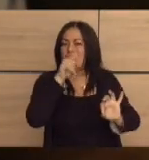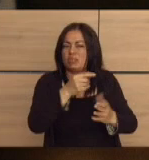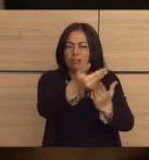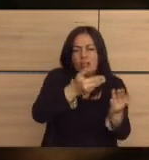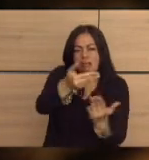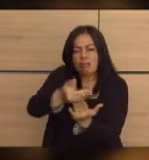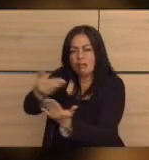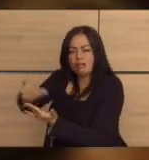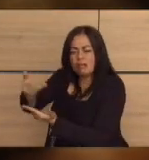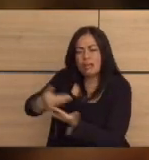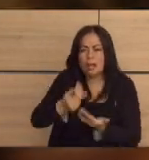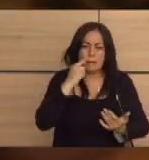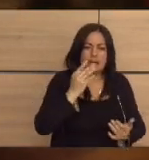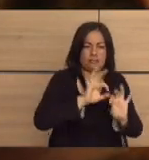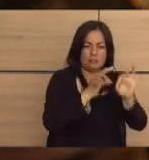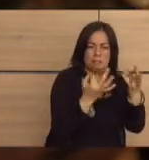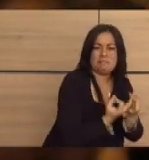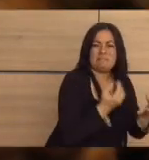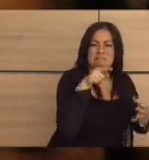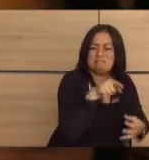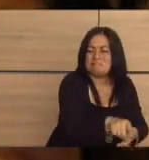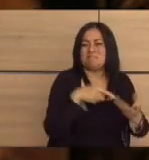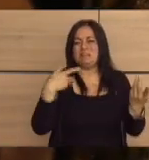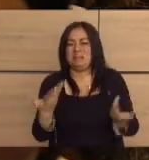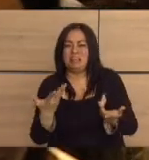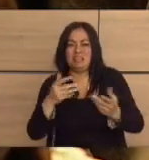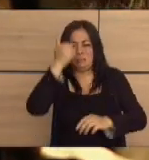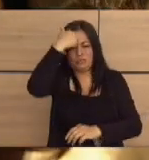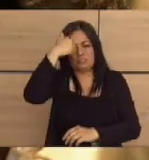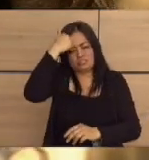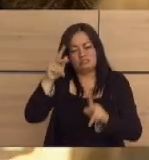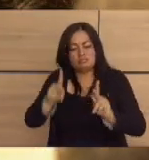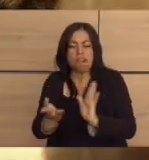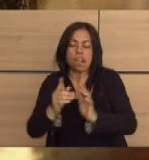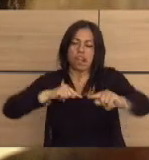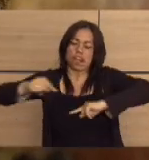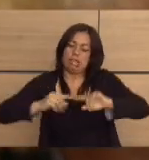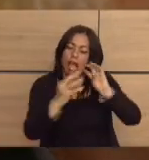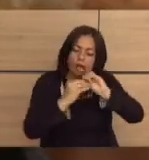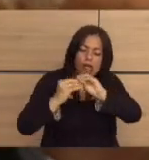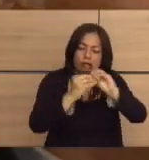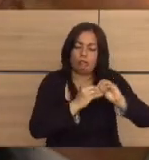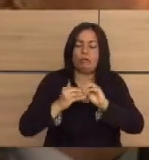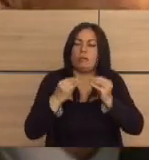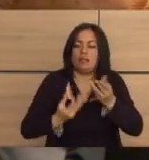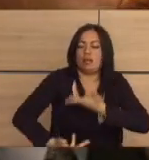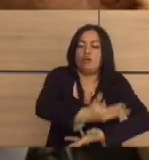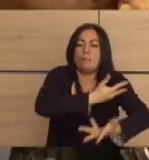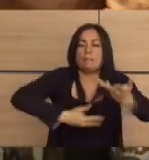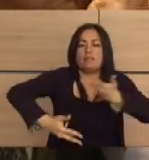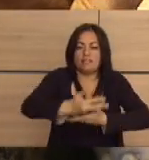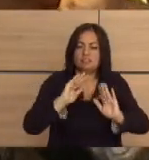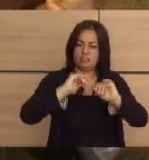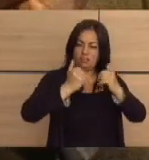de encuentro entre los padres de familia, los estudiantes, los docentes y los directivos. Aquellos acuerdos para convivir,